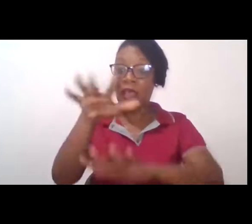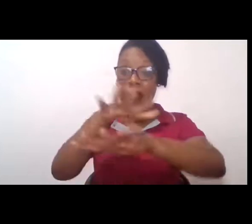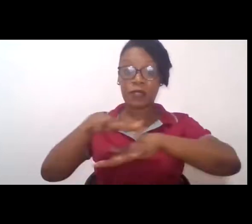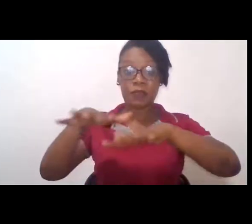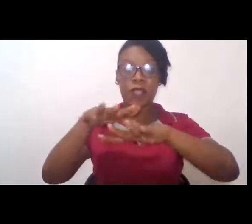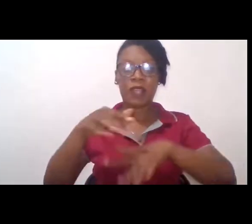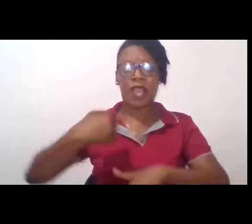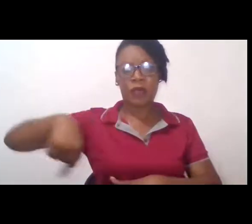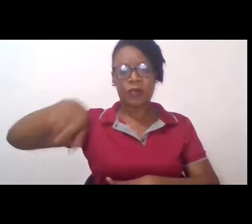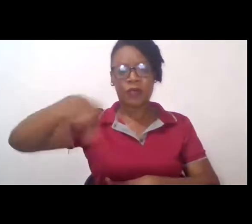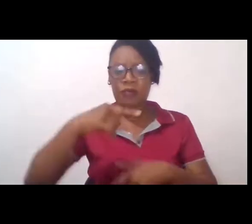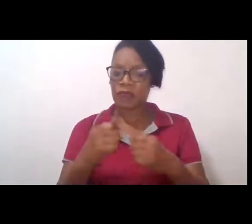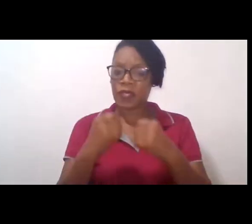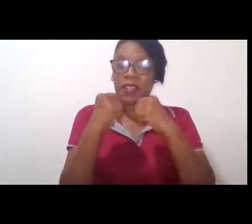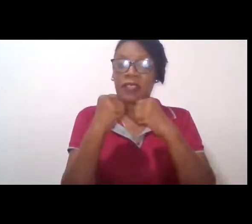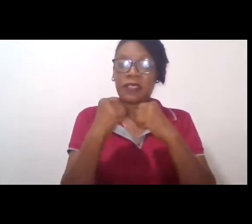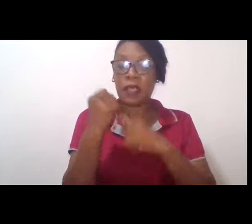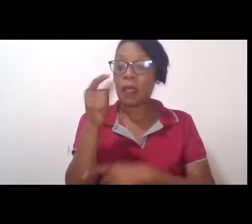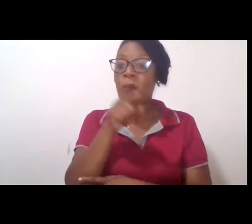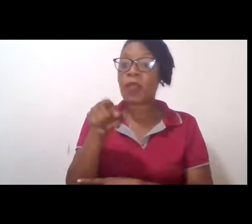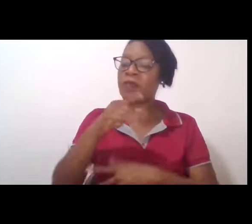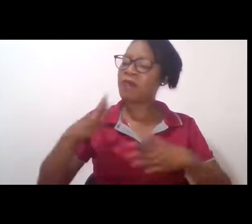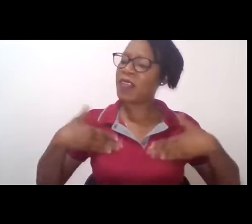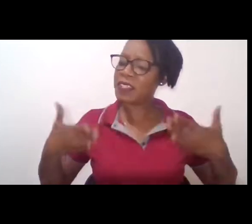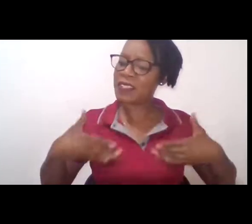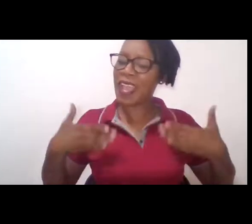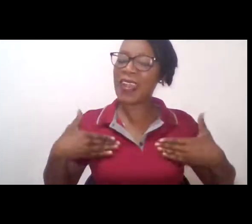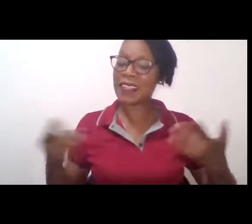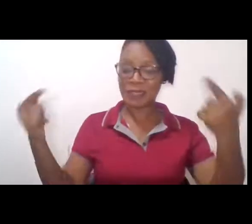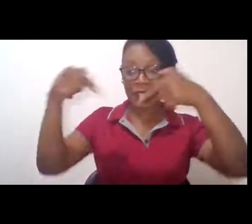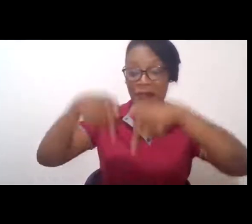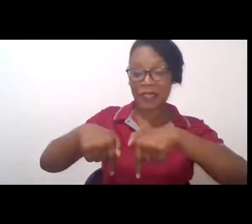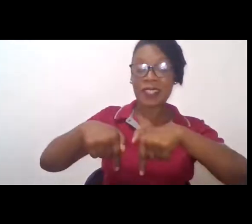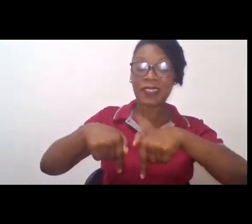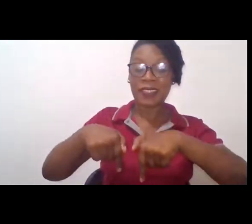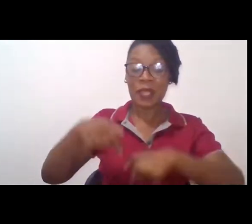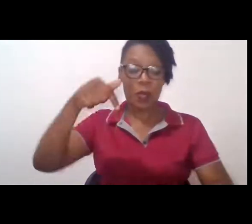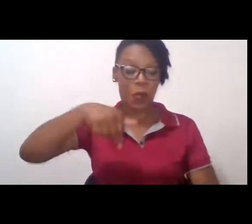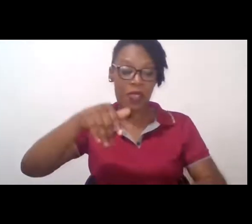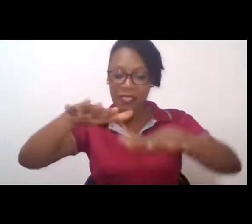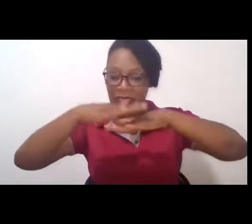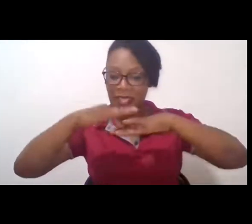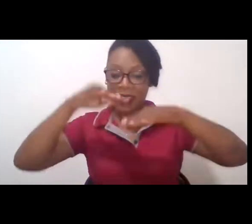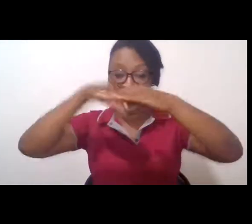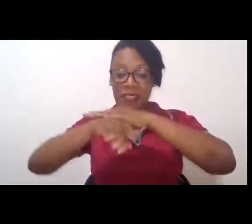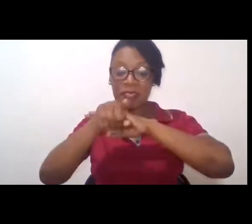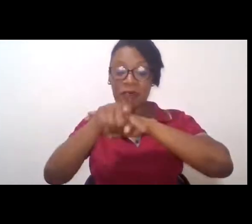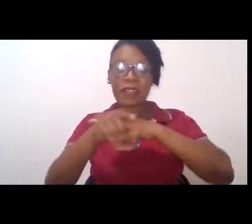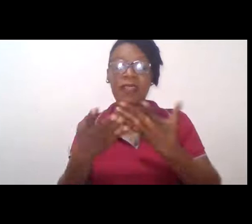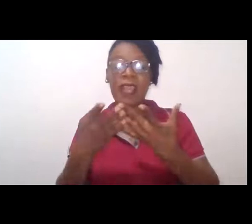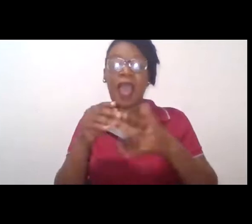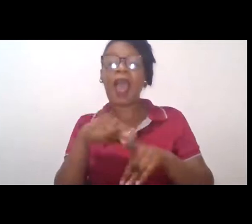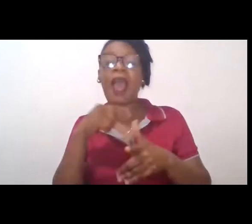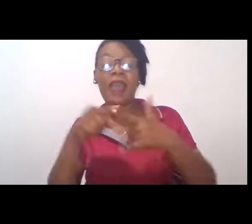nos fortalecen y por eso también felicitarles por estar aquí con nosotros en esta plataforma, en este espacio